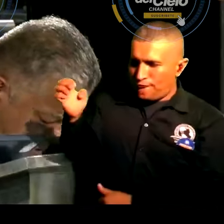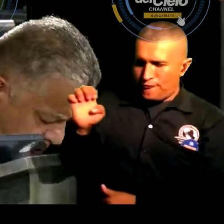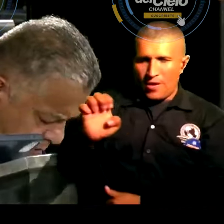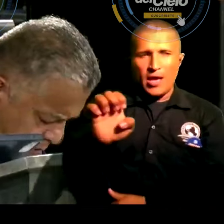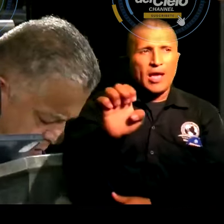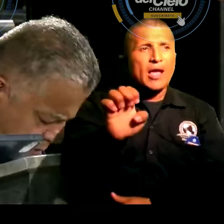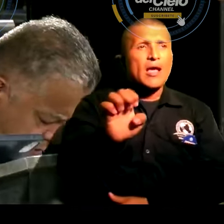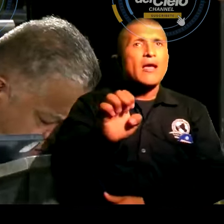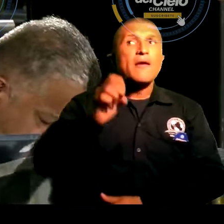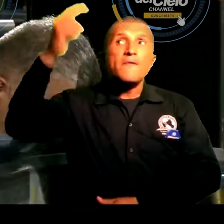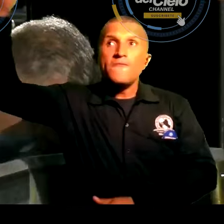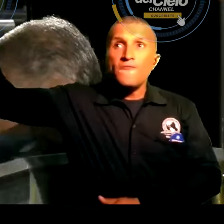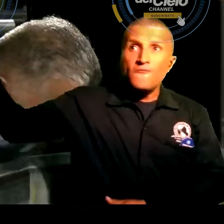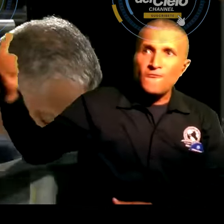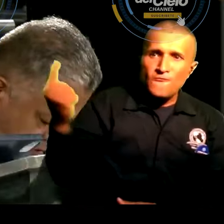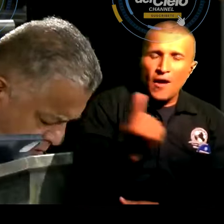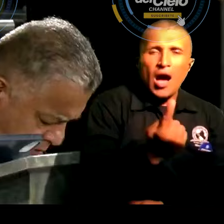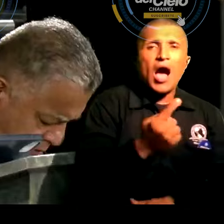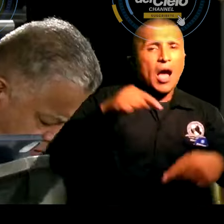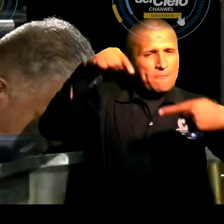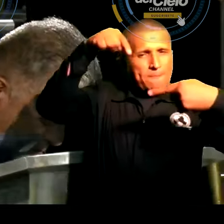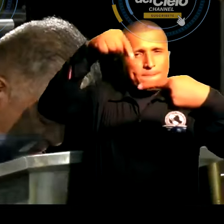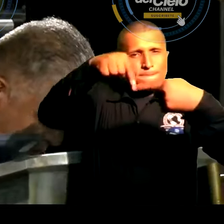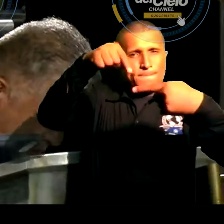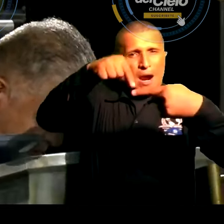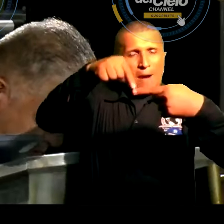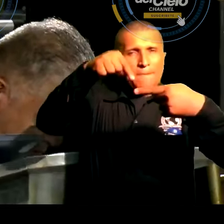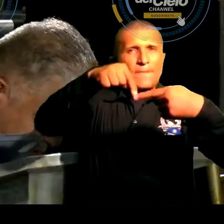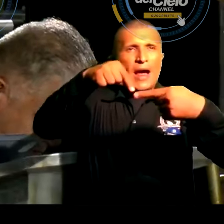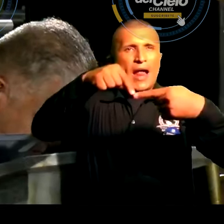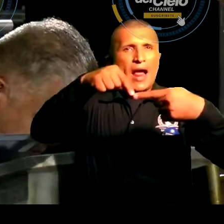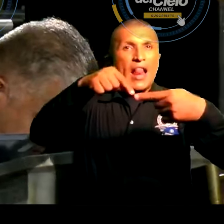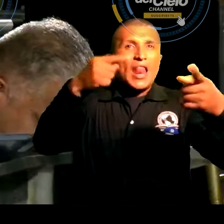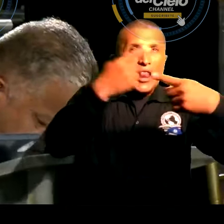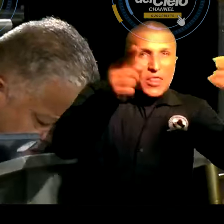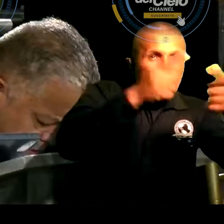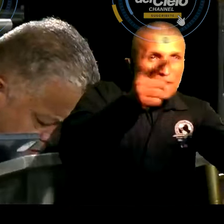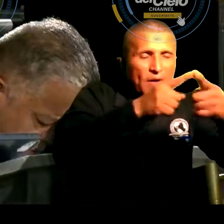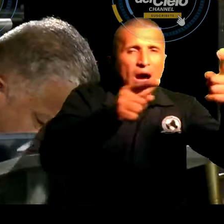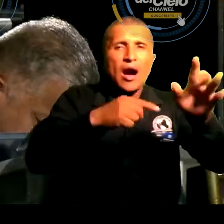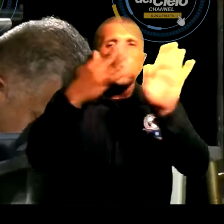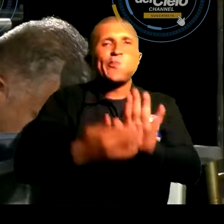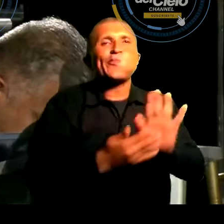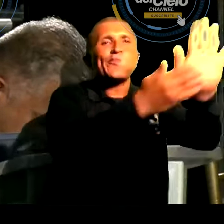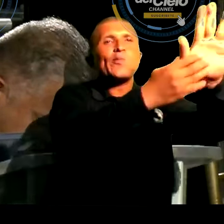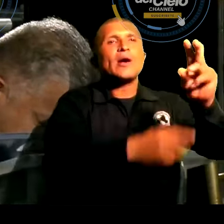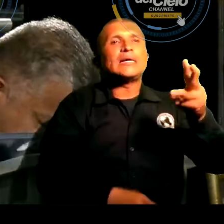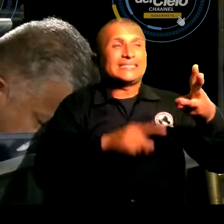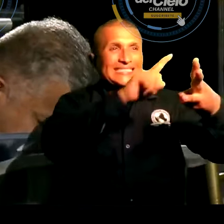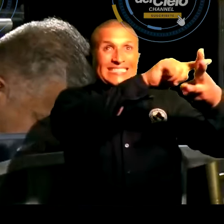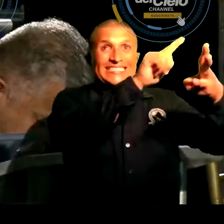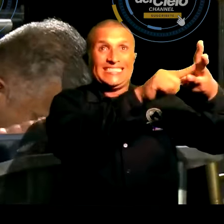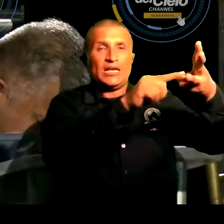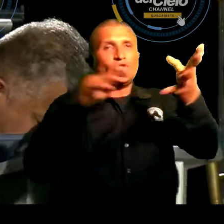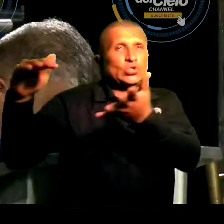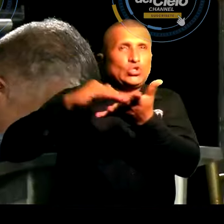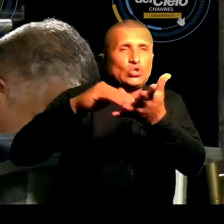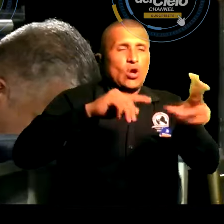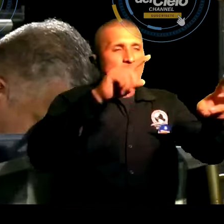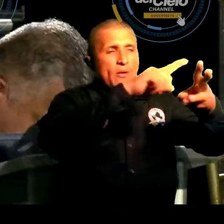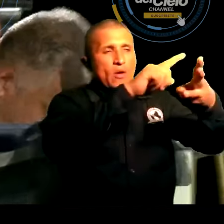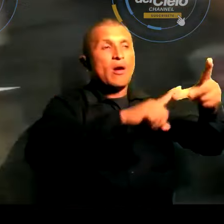del sustantivo griego en singular y nos presenta tres cosas. Número